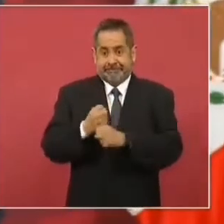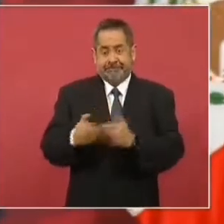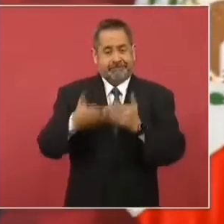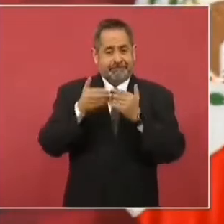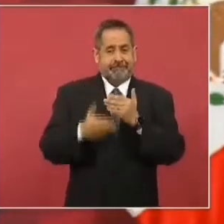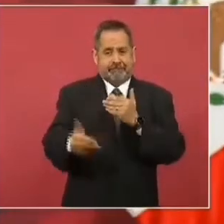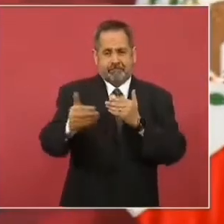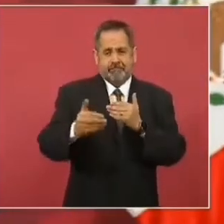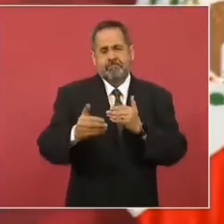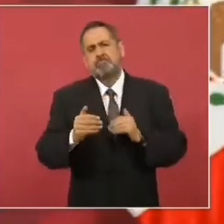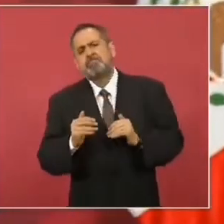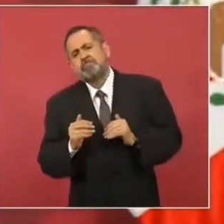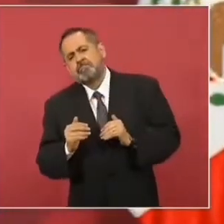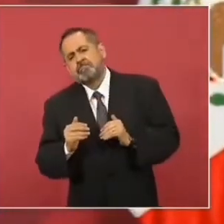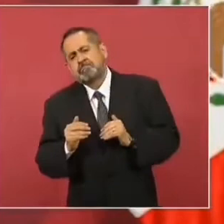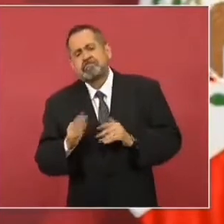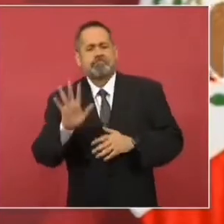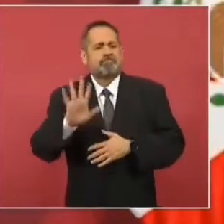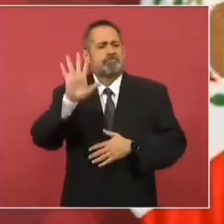apunta